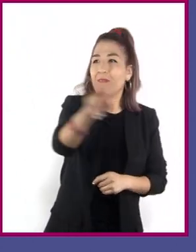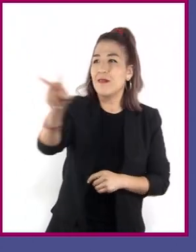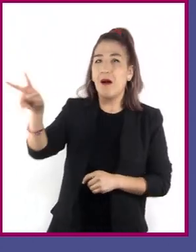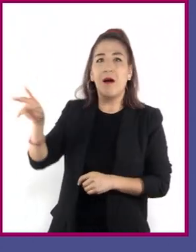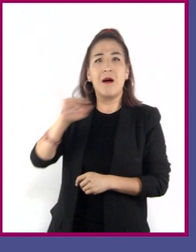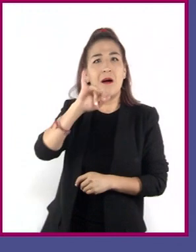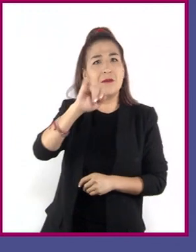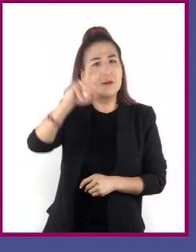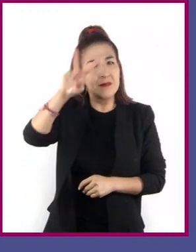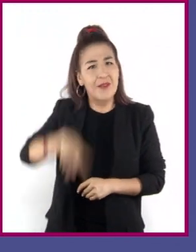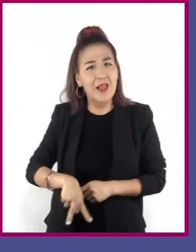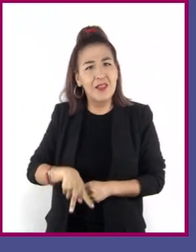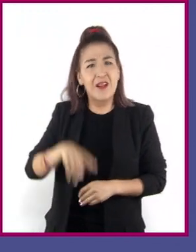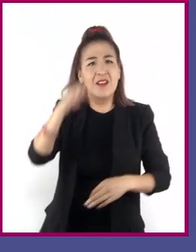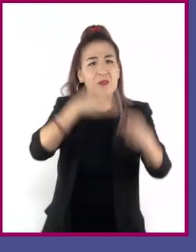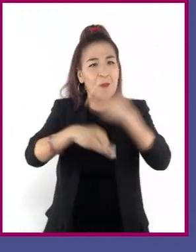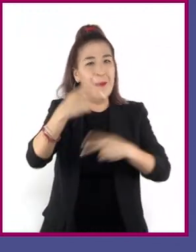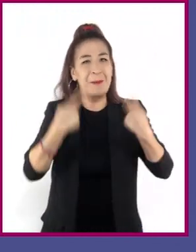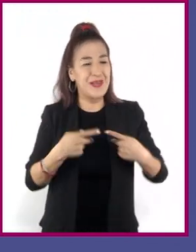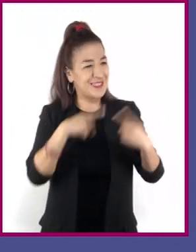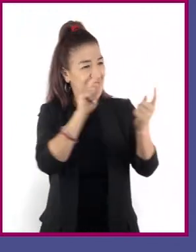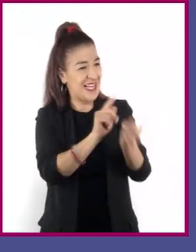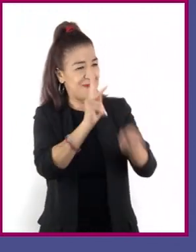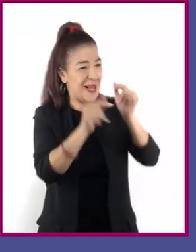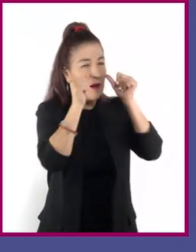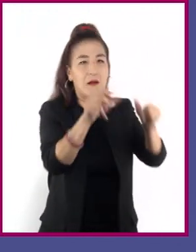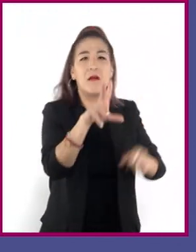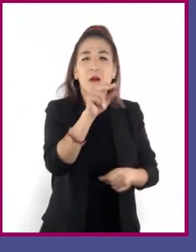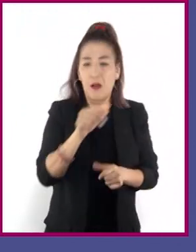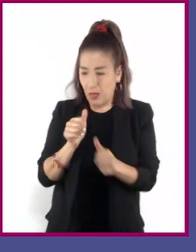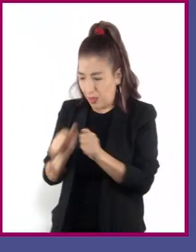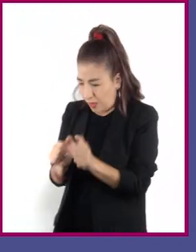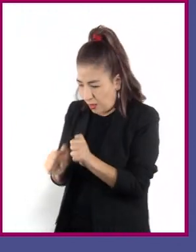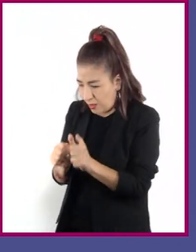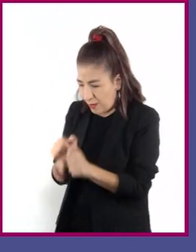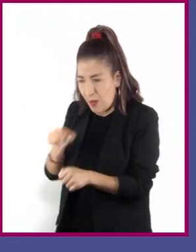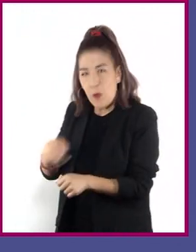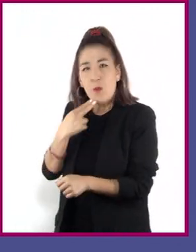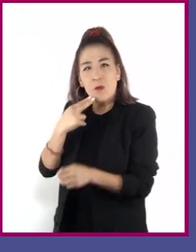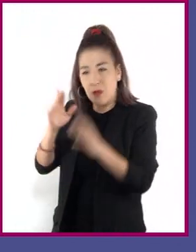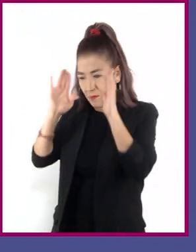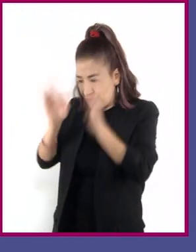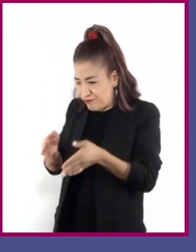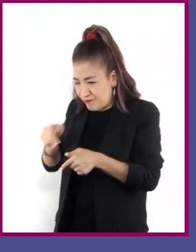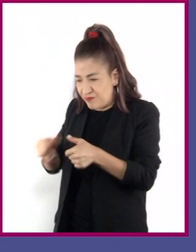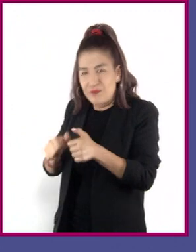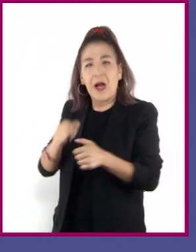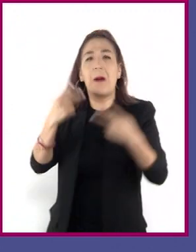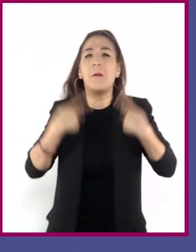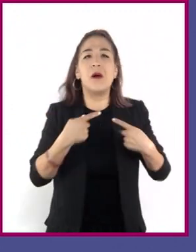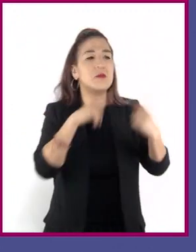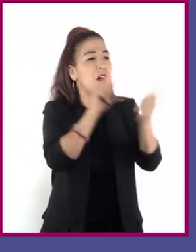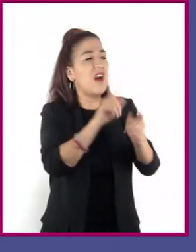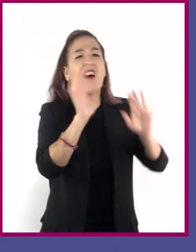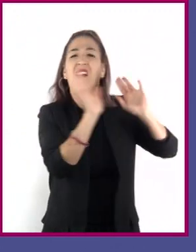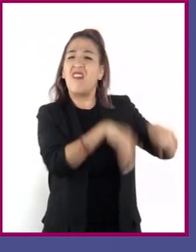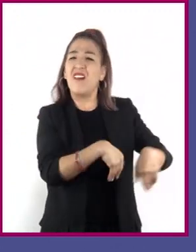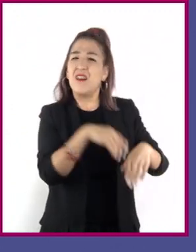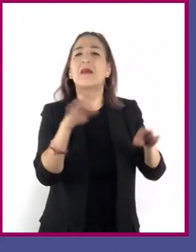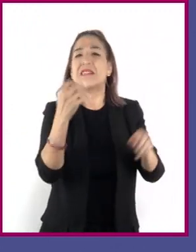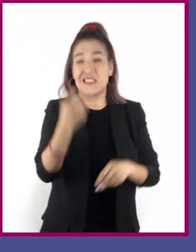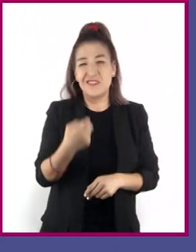amigos están en sus celulares como si fuera el único en el mundo lo cual me provoca cierta incomodidad